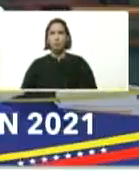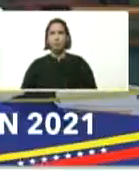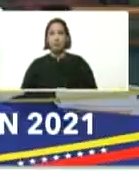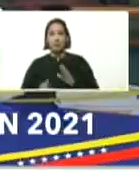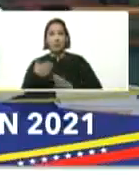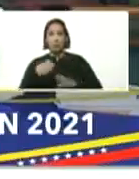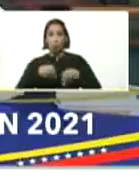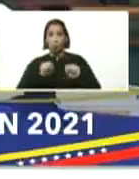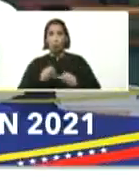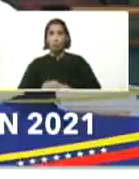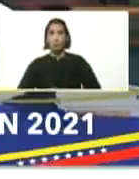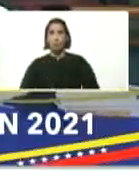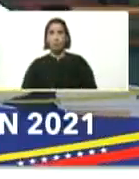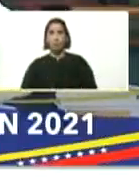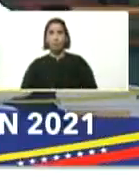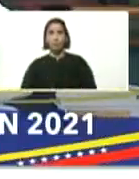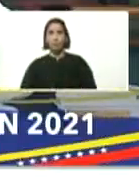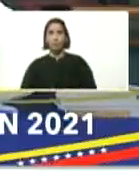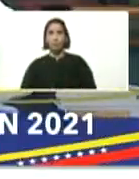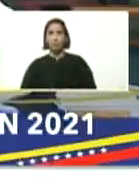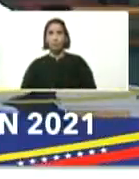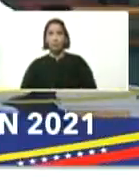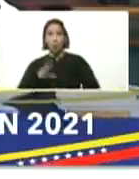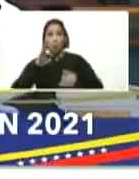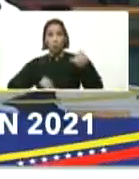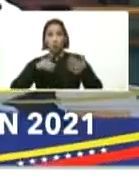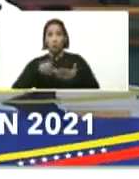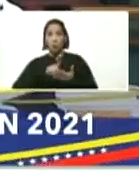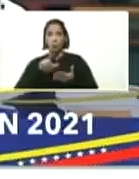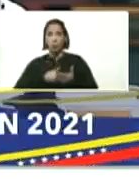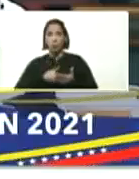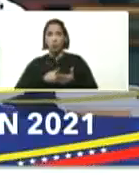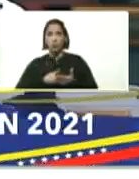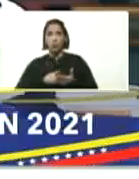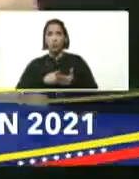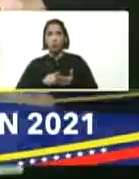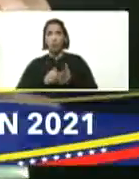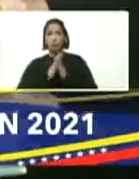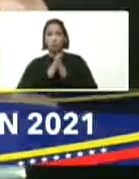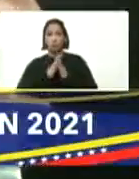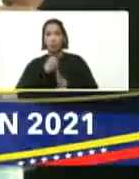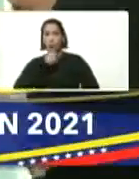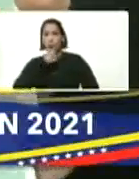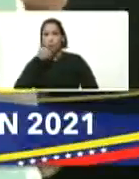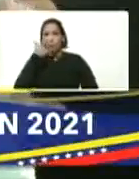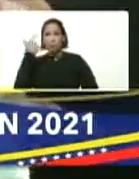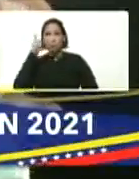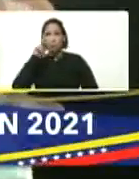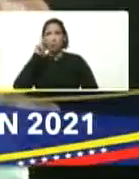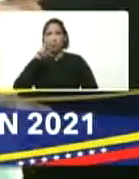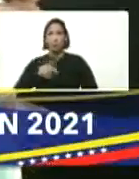Salir de la Colonia. El último libro, si le han acercado un micrófono al profesor Vladimir Acosta,